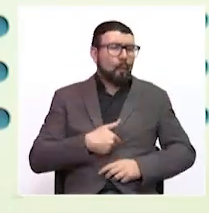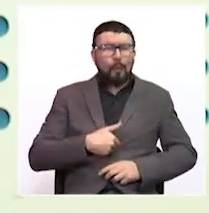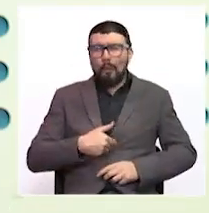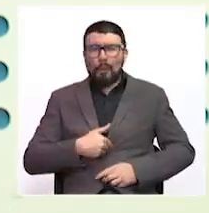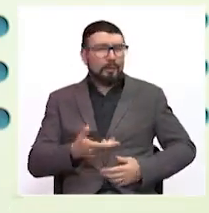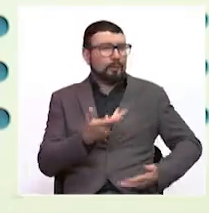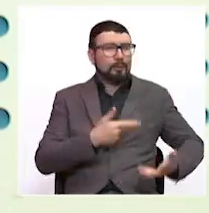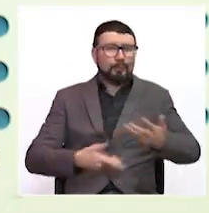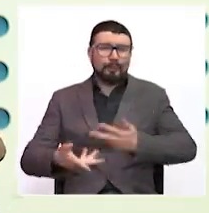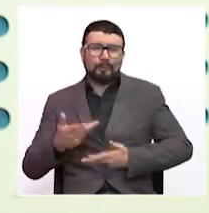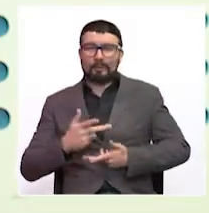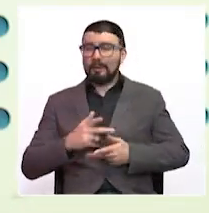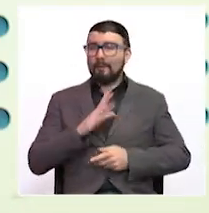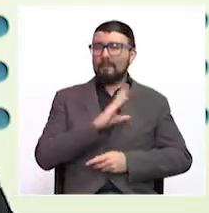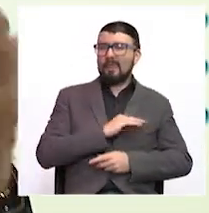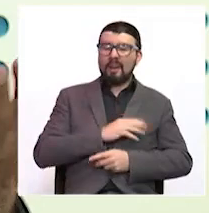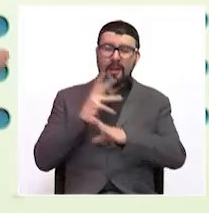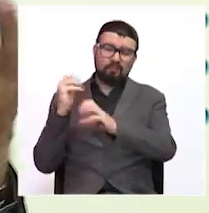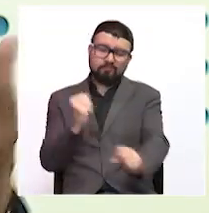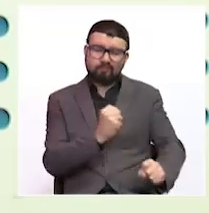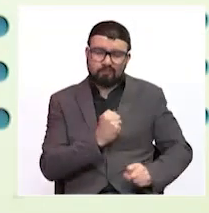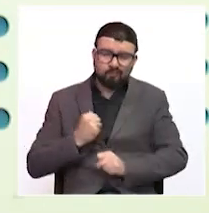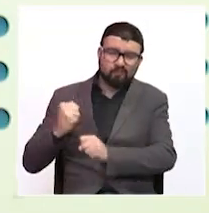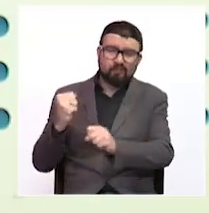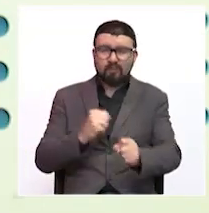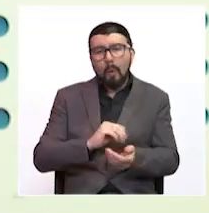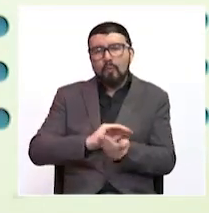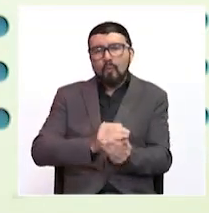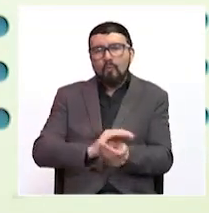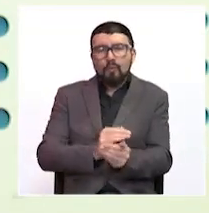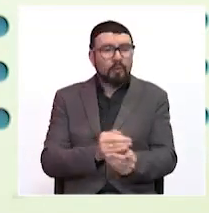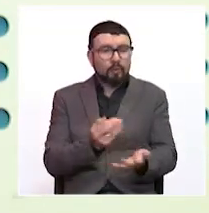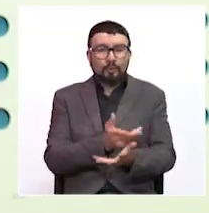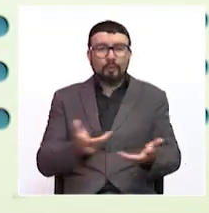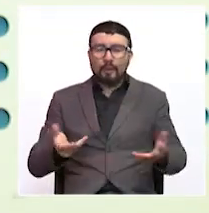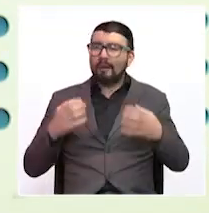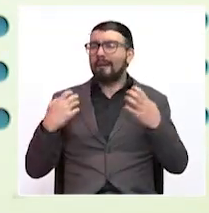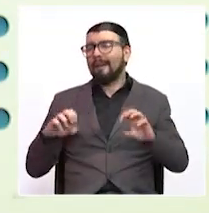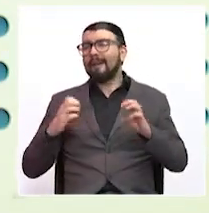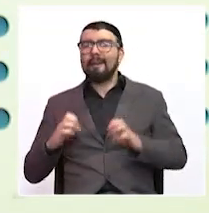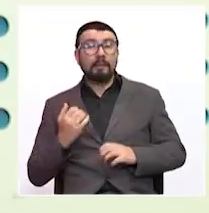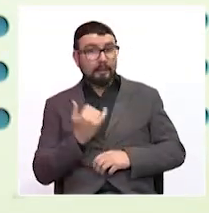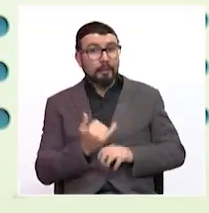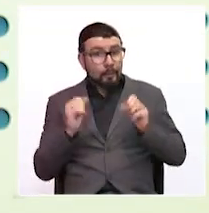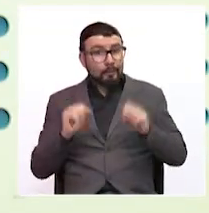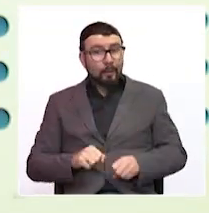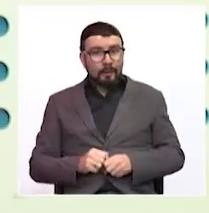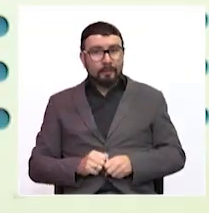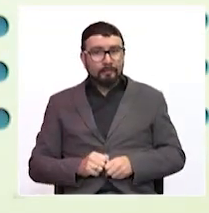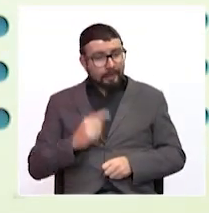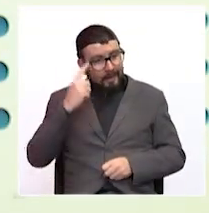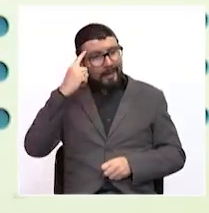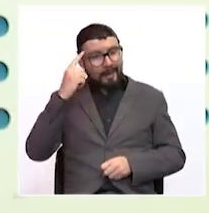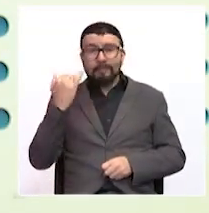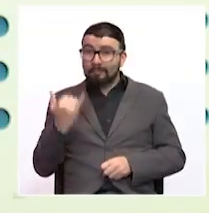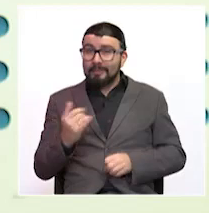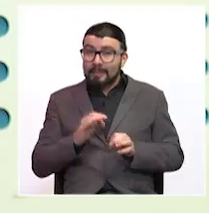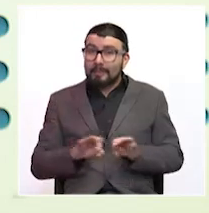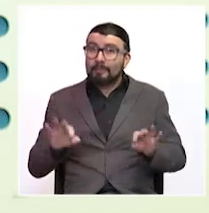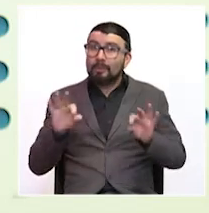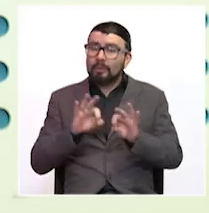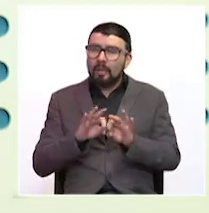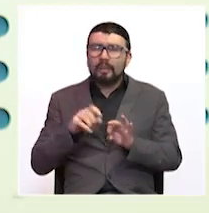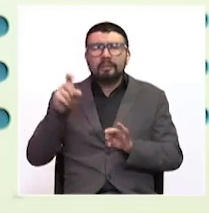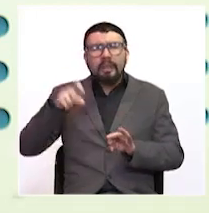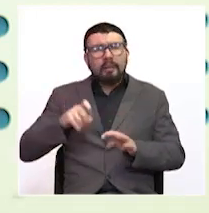disfrutar la natilla el buñuelo las viandas navideñas se me ocurre algo que es muy importante tomar conciencia